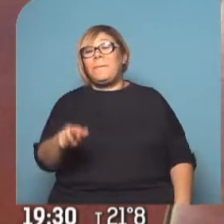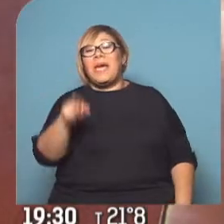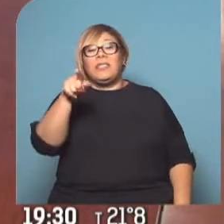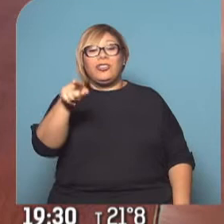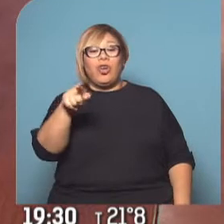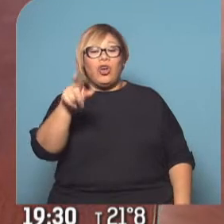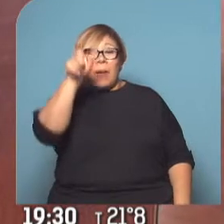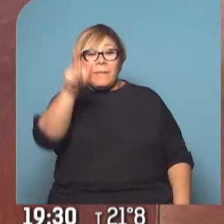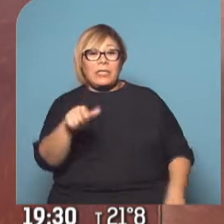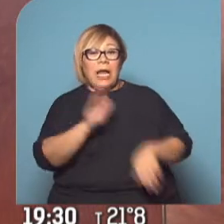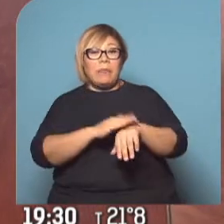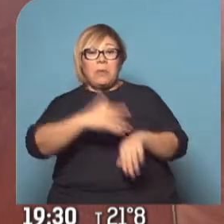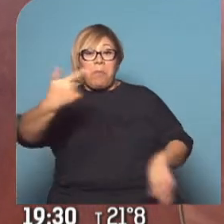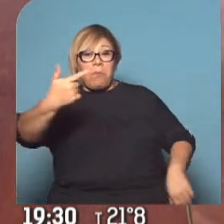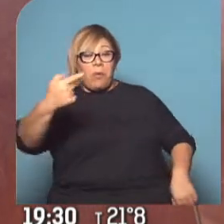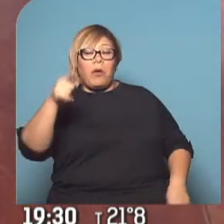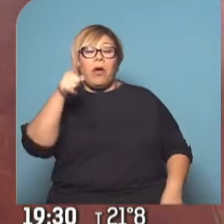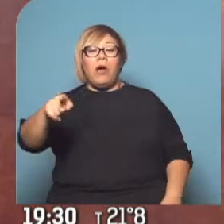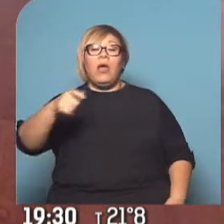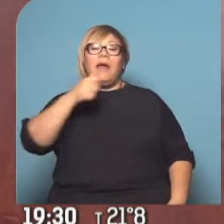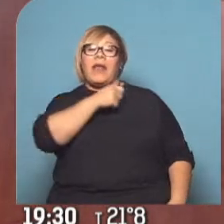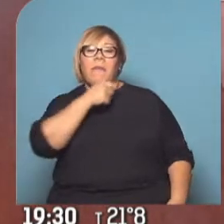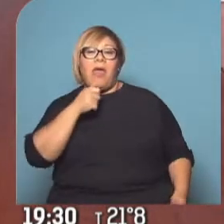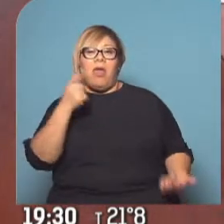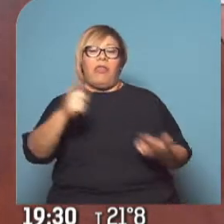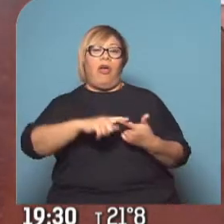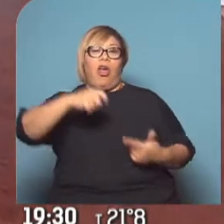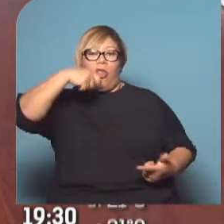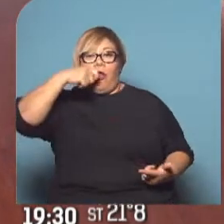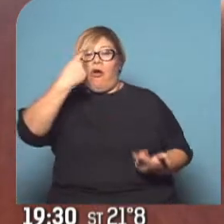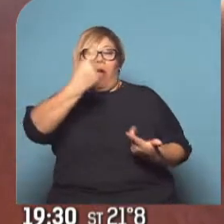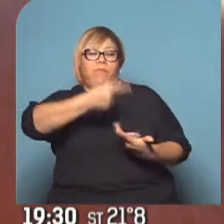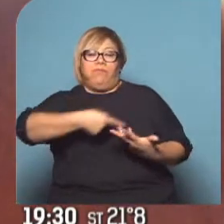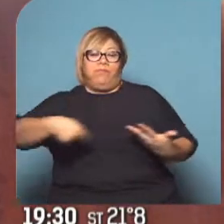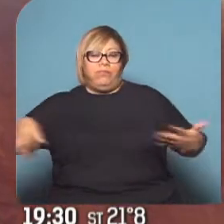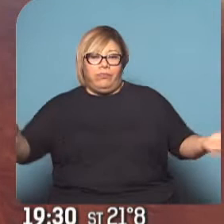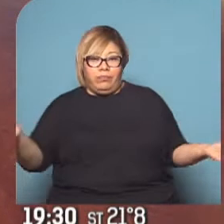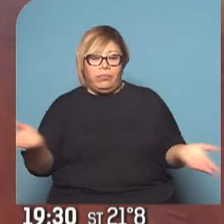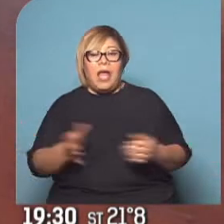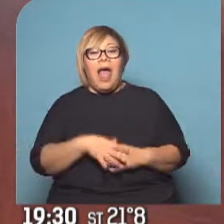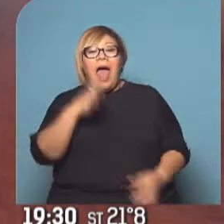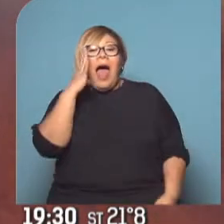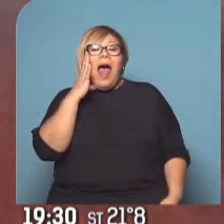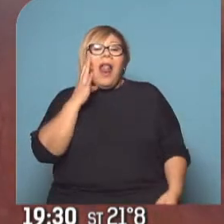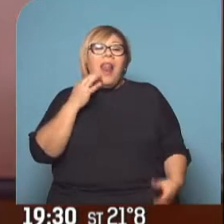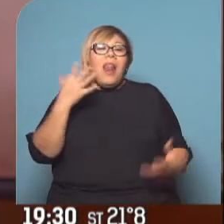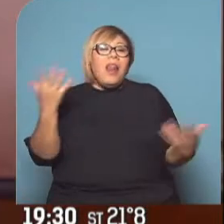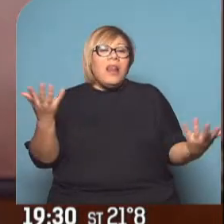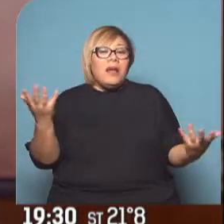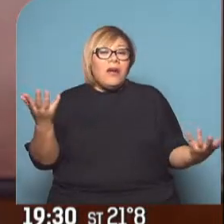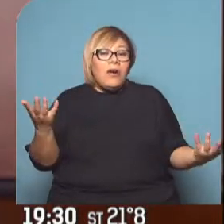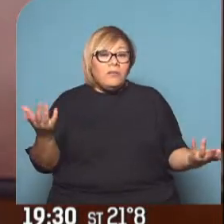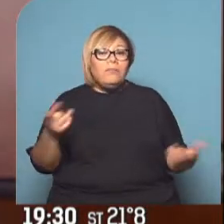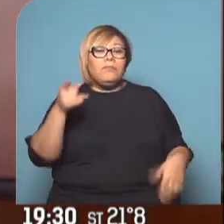tipo de tóxico, medicación, vaya a saber, o sea, algún elemento que pudo haber interferido en su